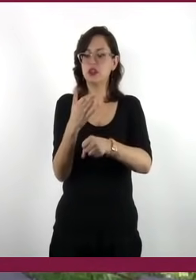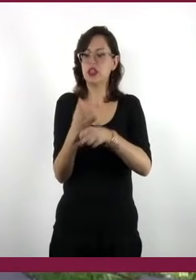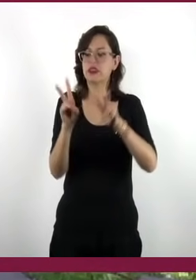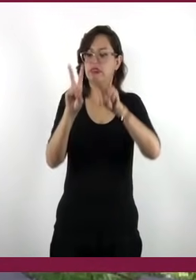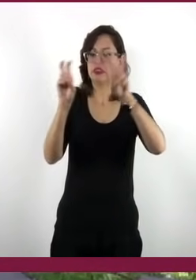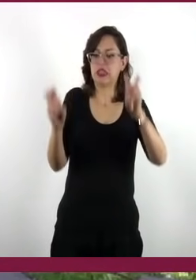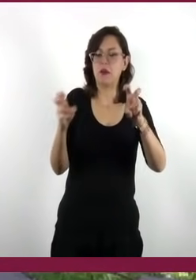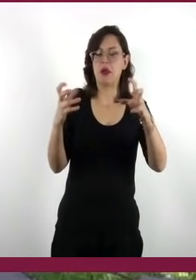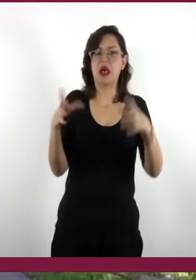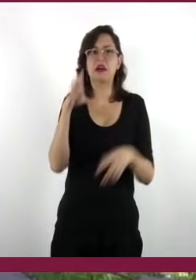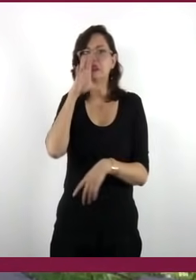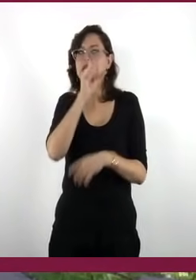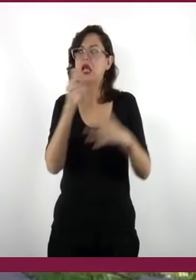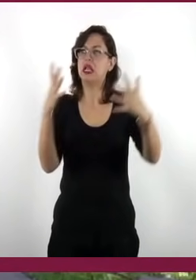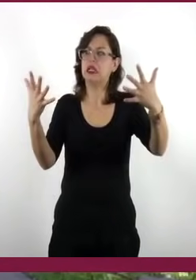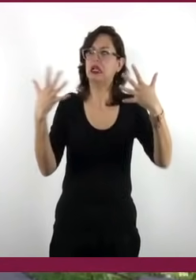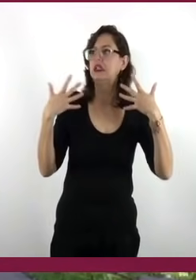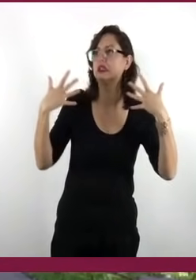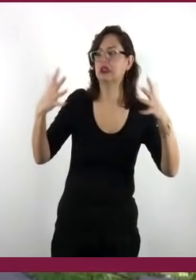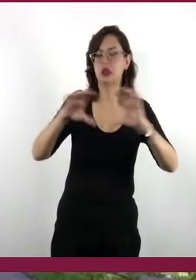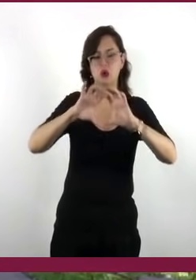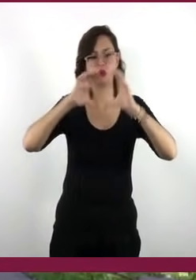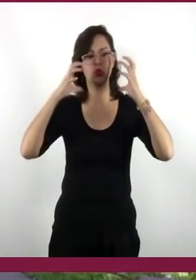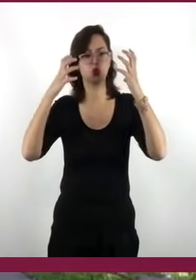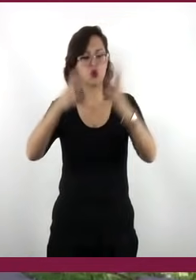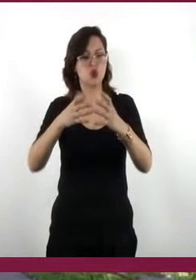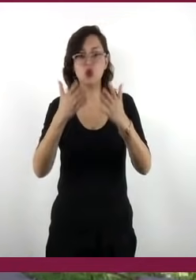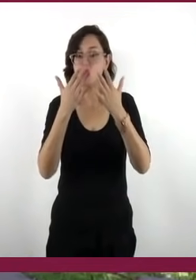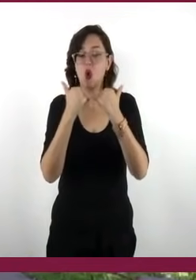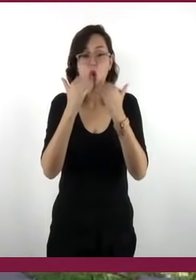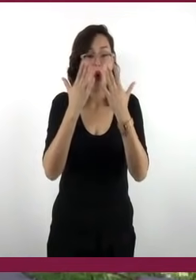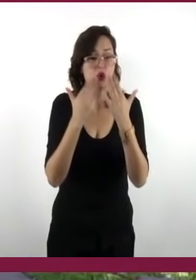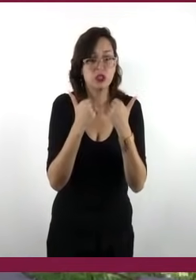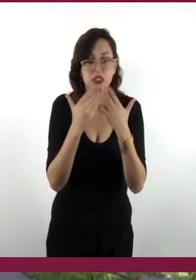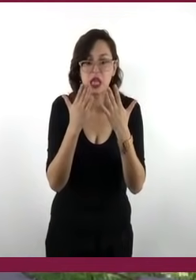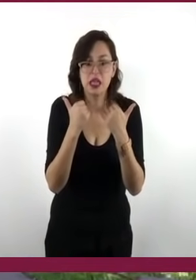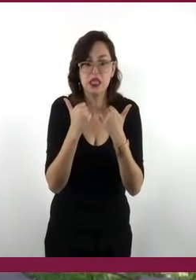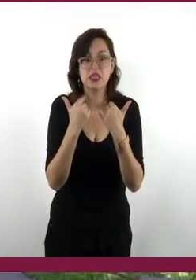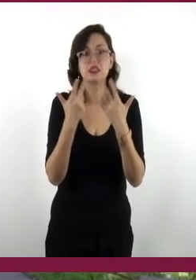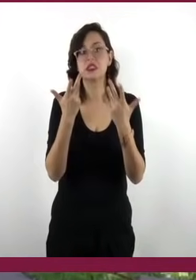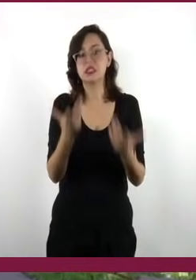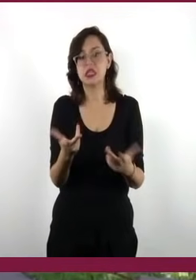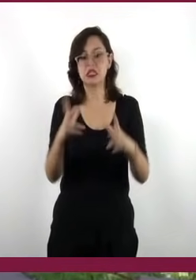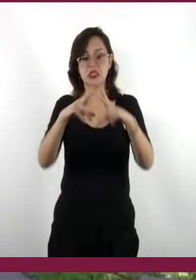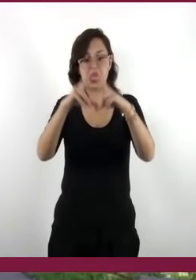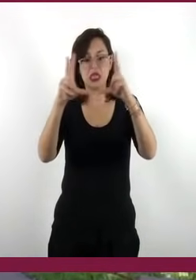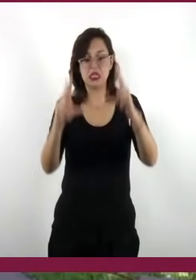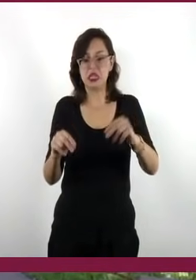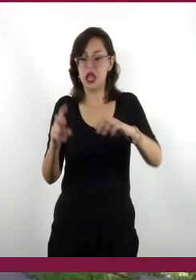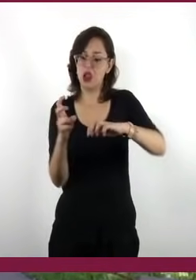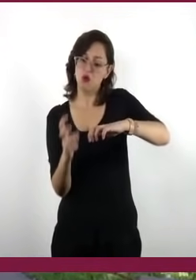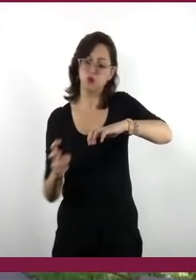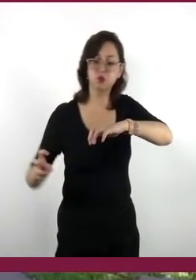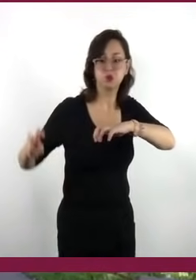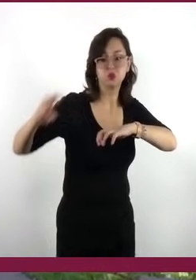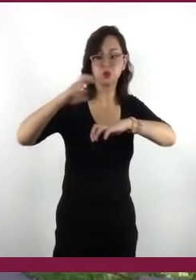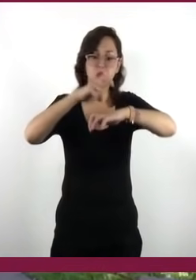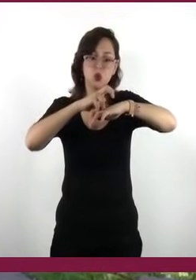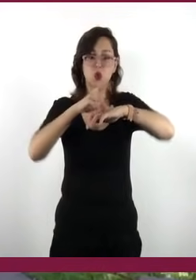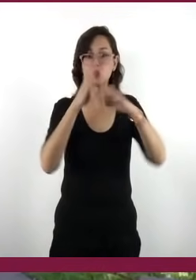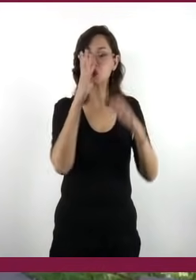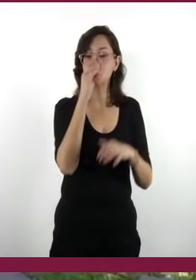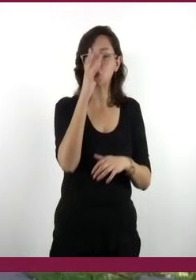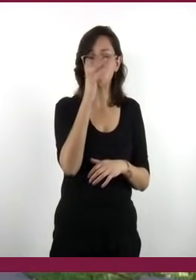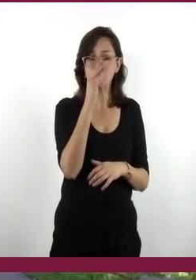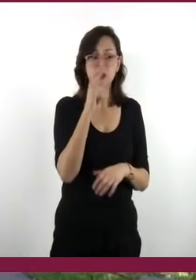global está tan fuerte, ya no tienen los conocidos icebergs para subirse. Necesitan